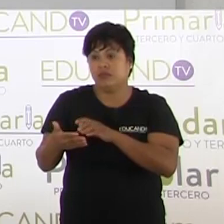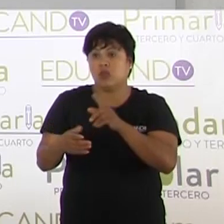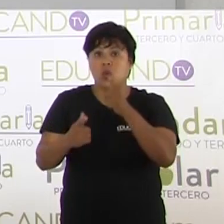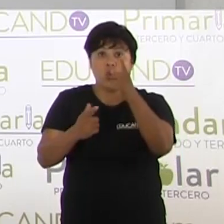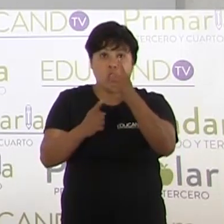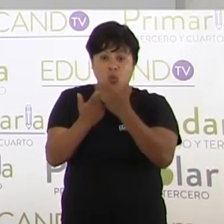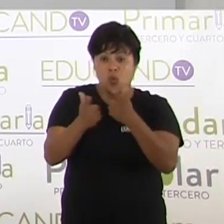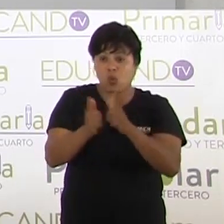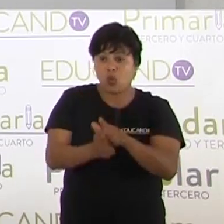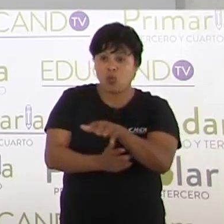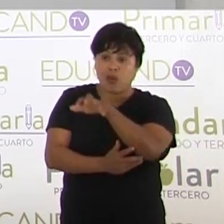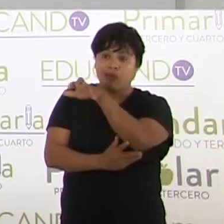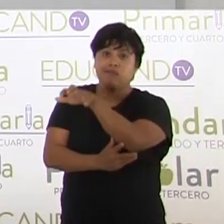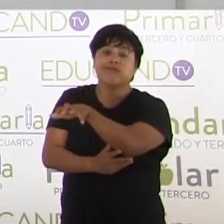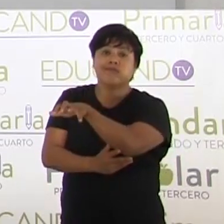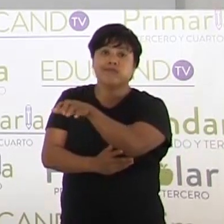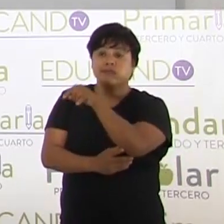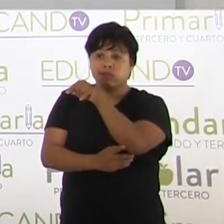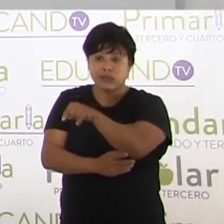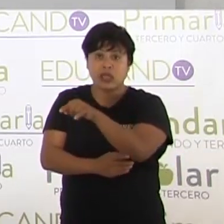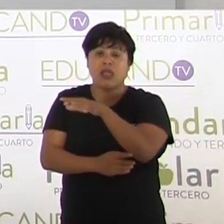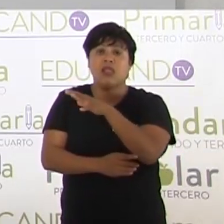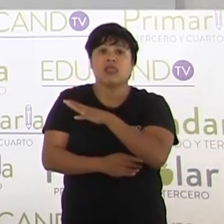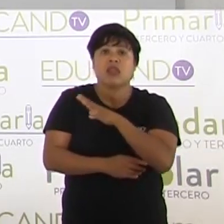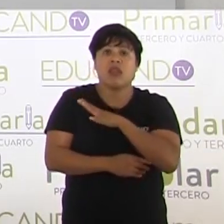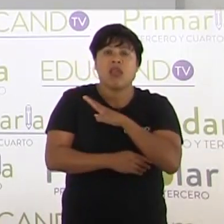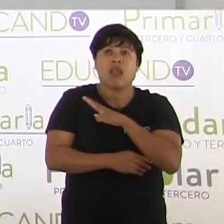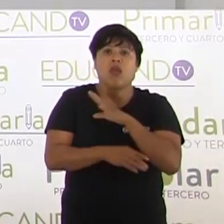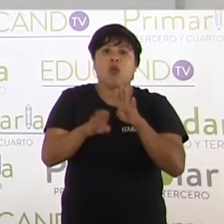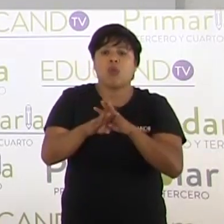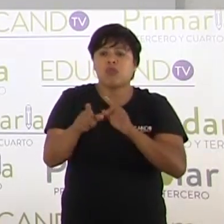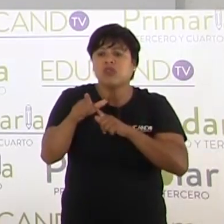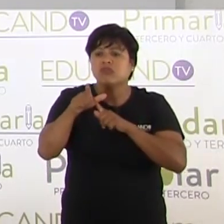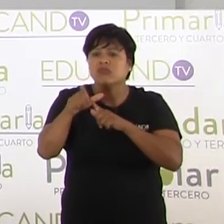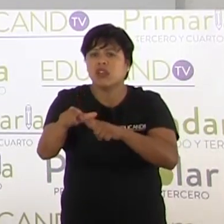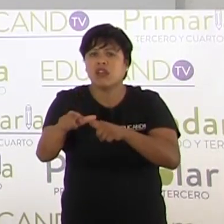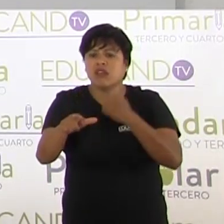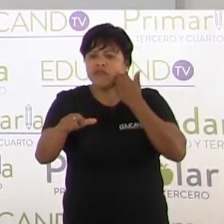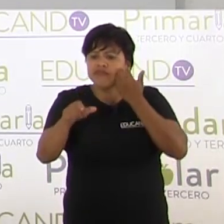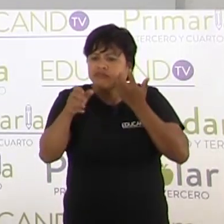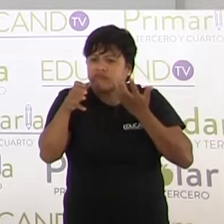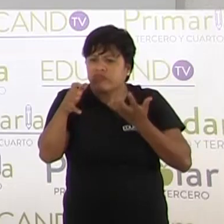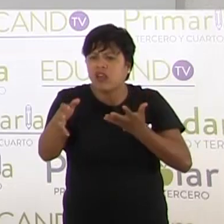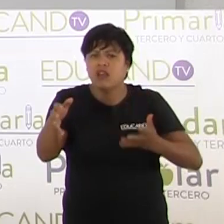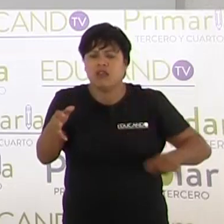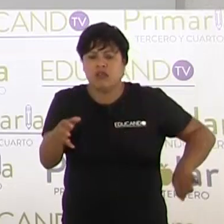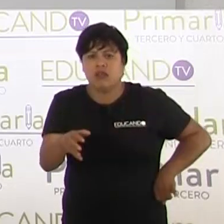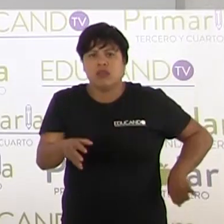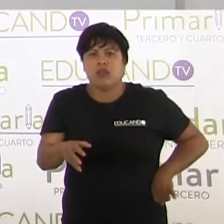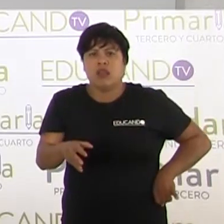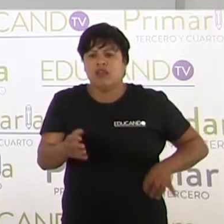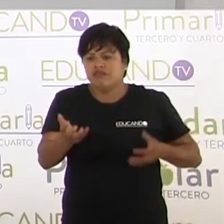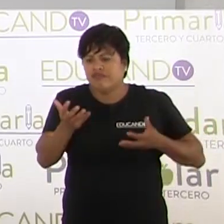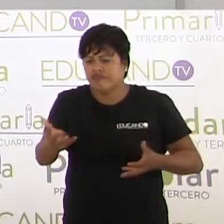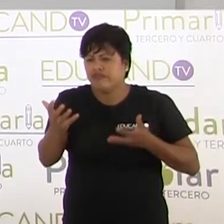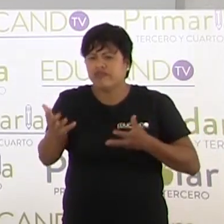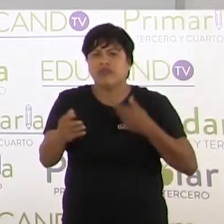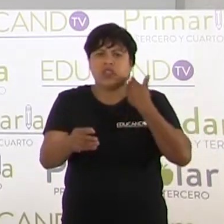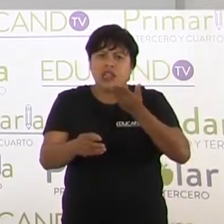sector que pues sí que tiene ese